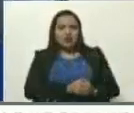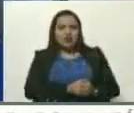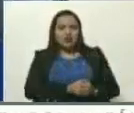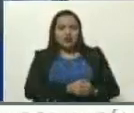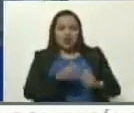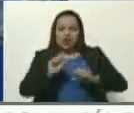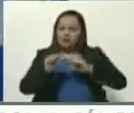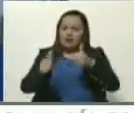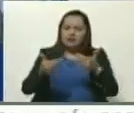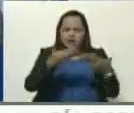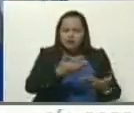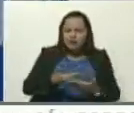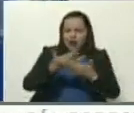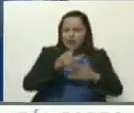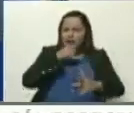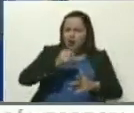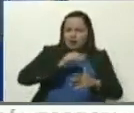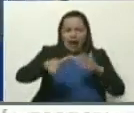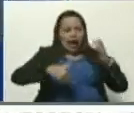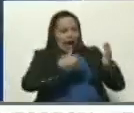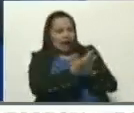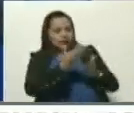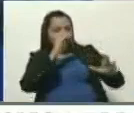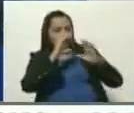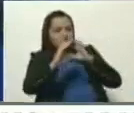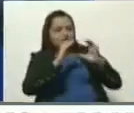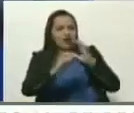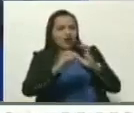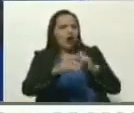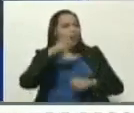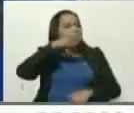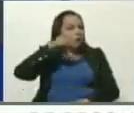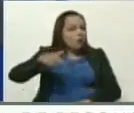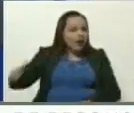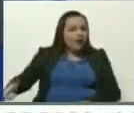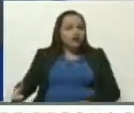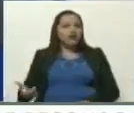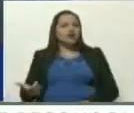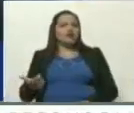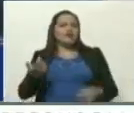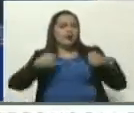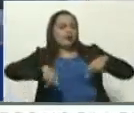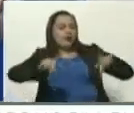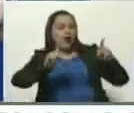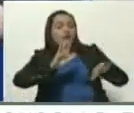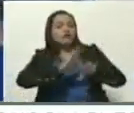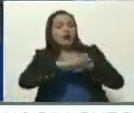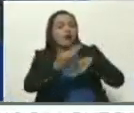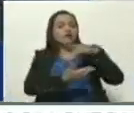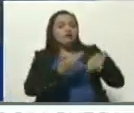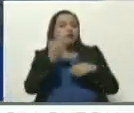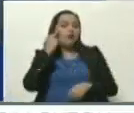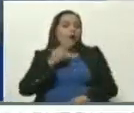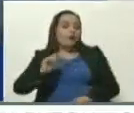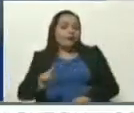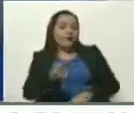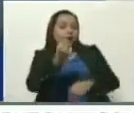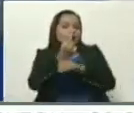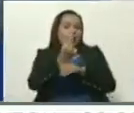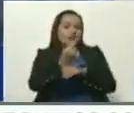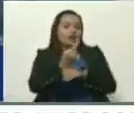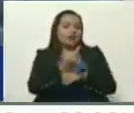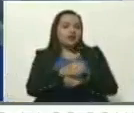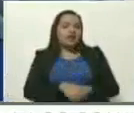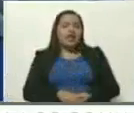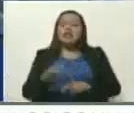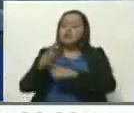como periodistas hasta los que vienen como comunicadores populares, alternativos, porque la Revolución Bolivariana lo primero que hizo, hablando